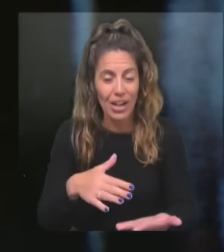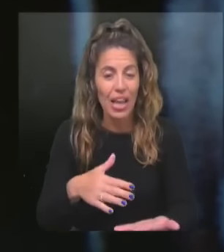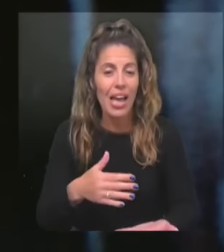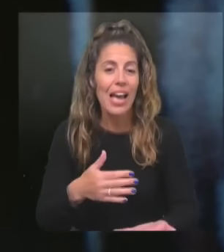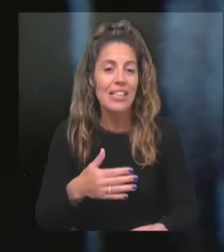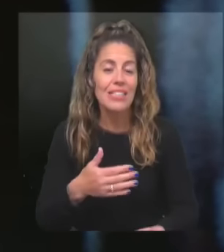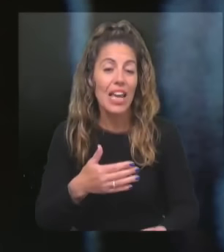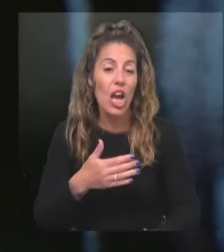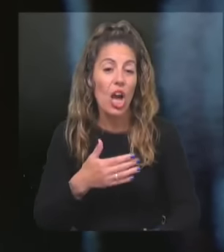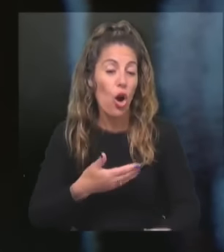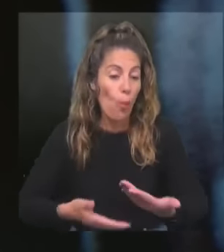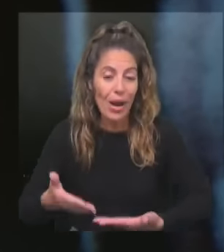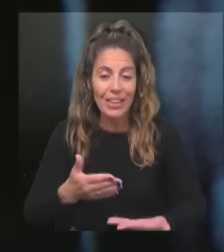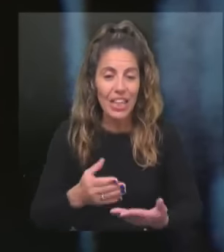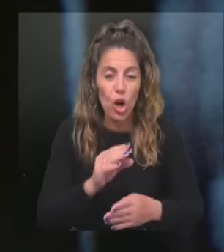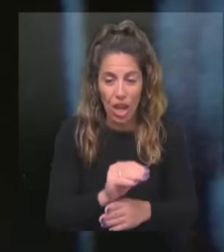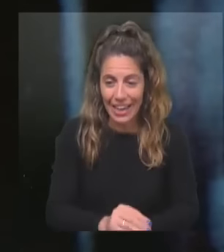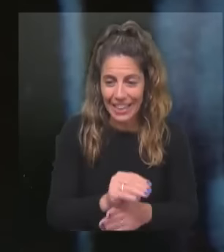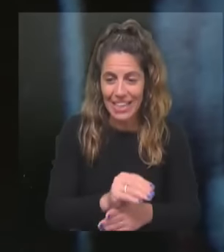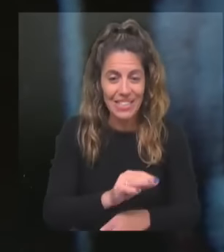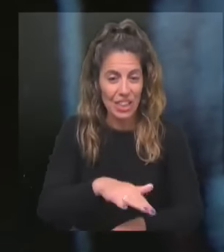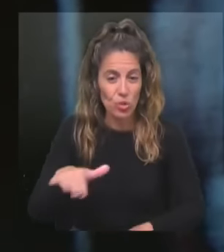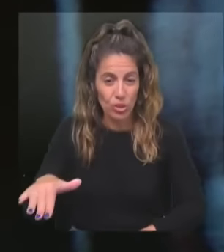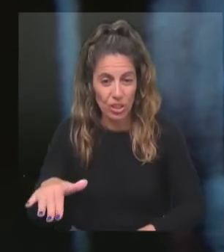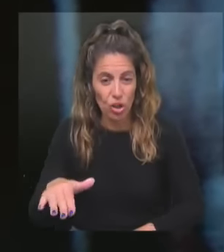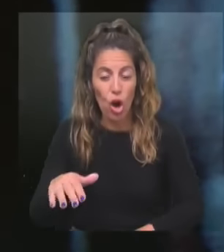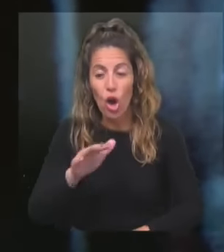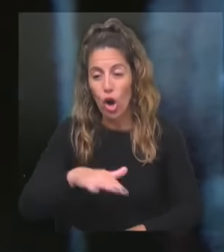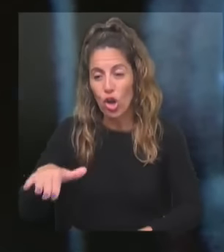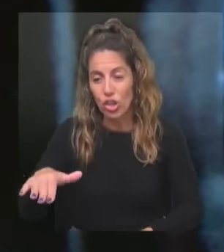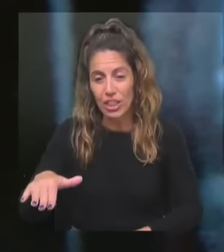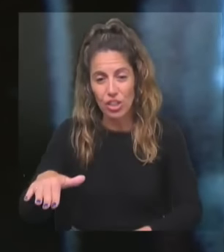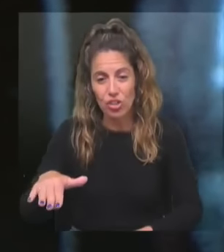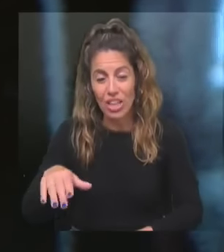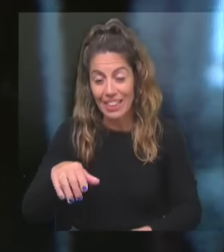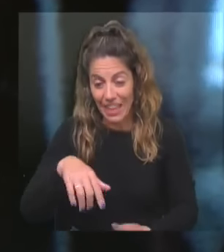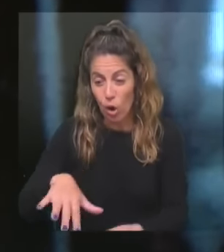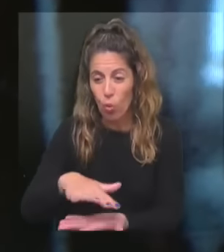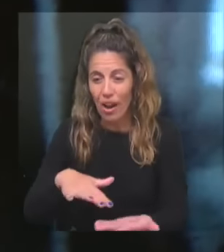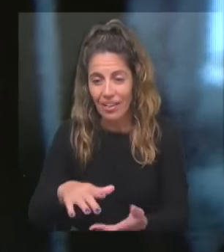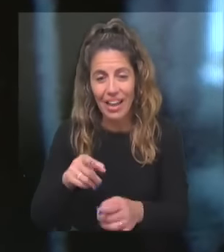la crianza de sus niños y niñas con los niños y niñas de La Huella.